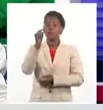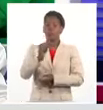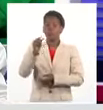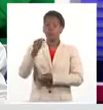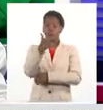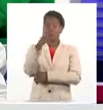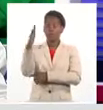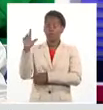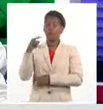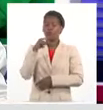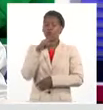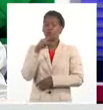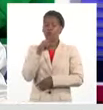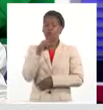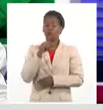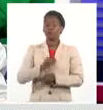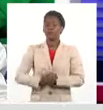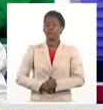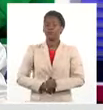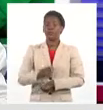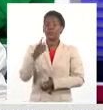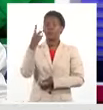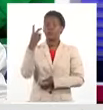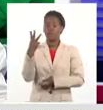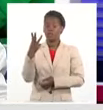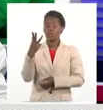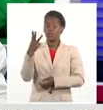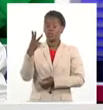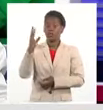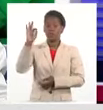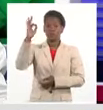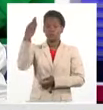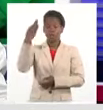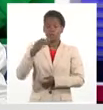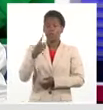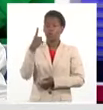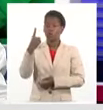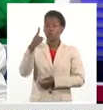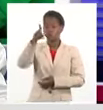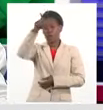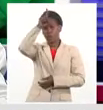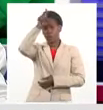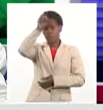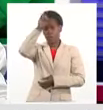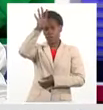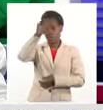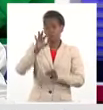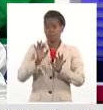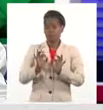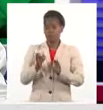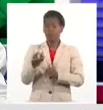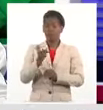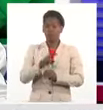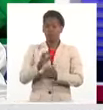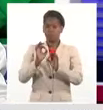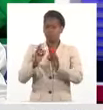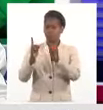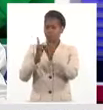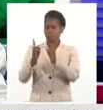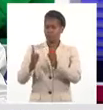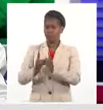Francia y un alemán importado de Alemania. En resumen, se diagnostican ayer